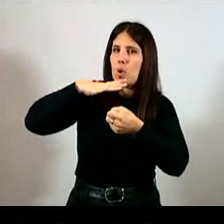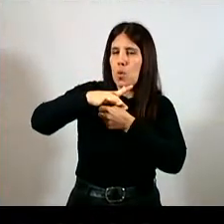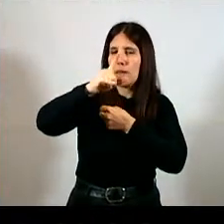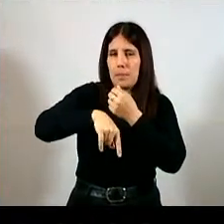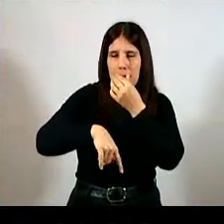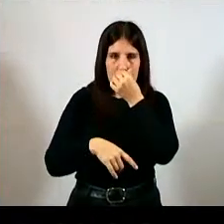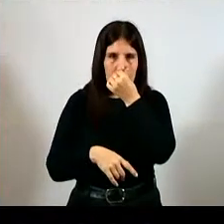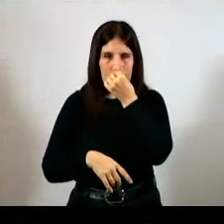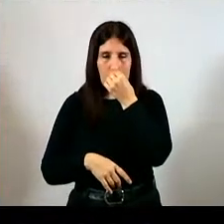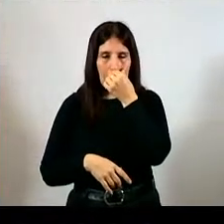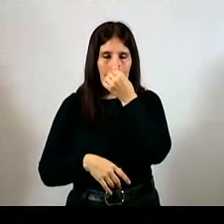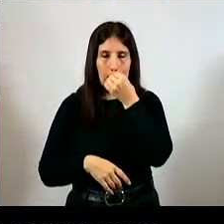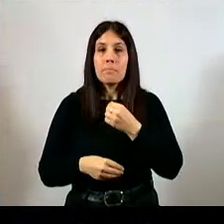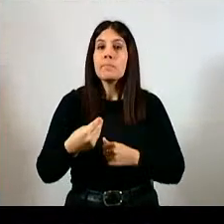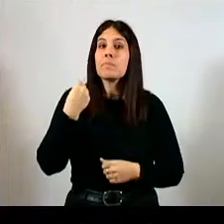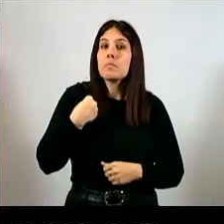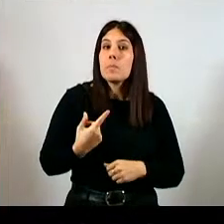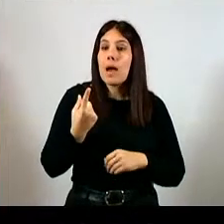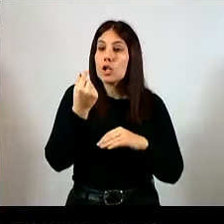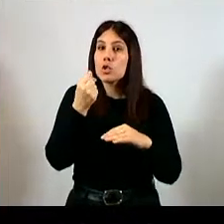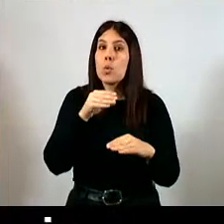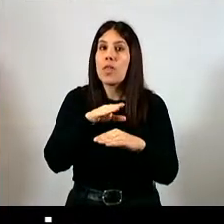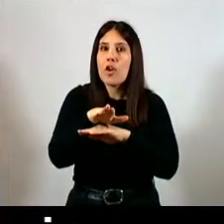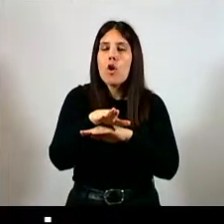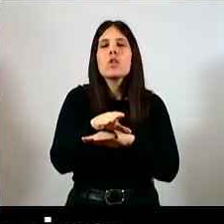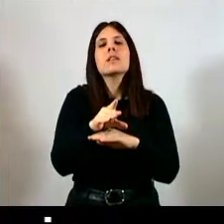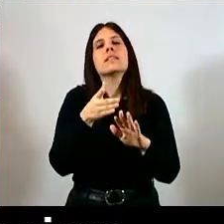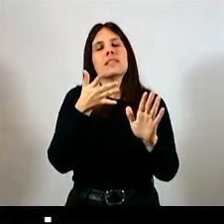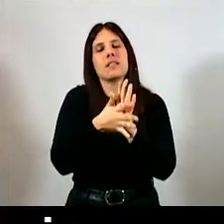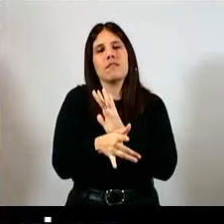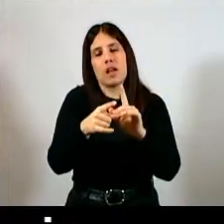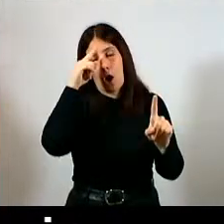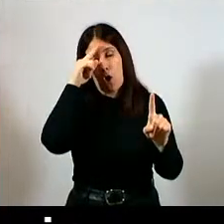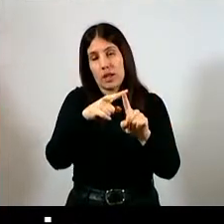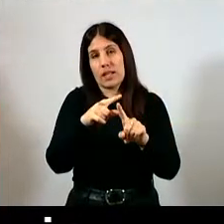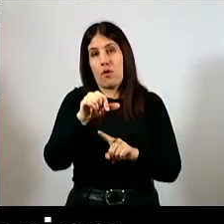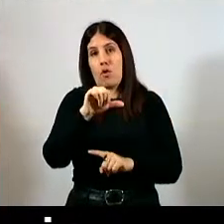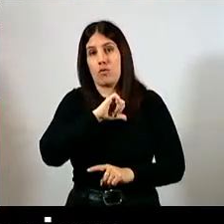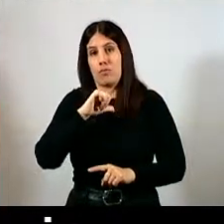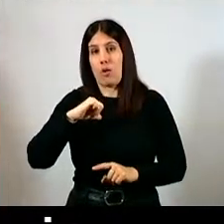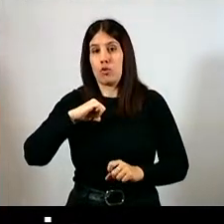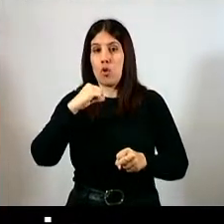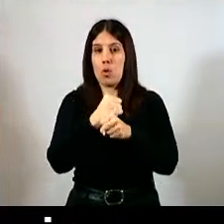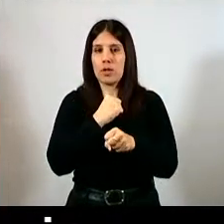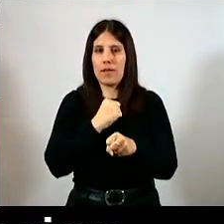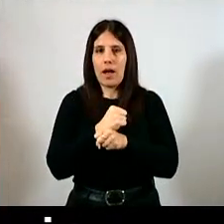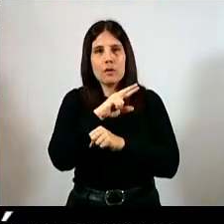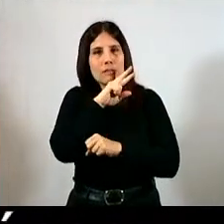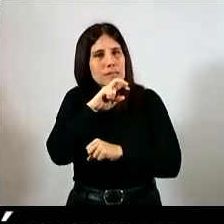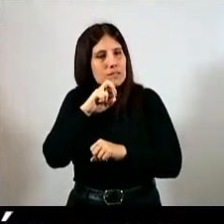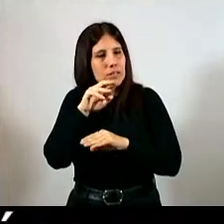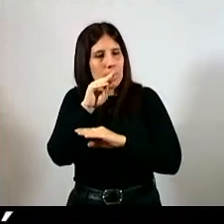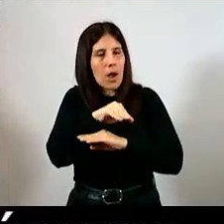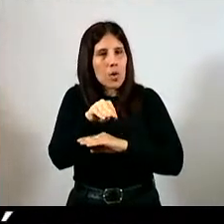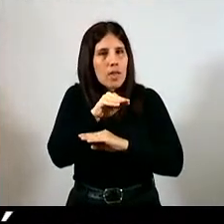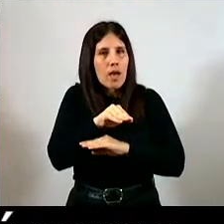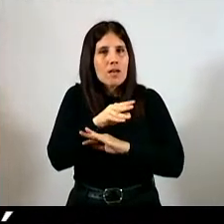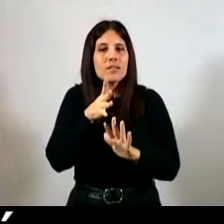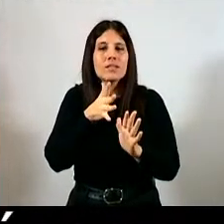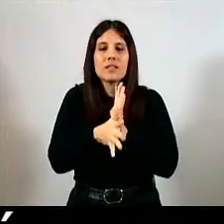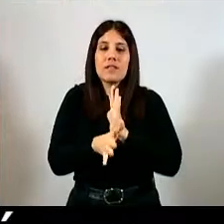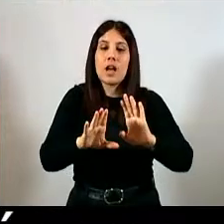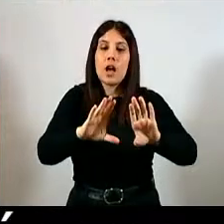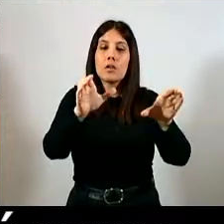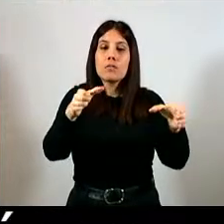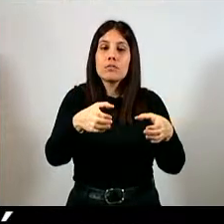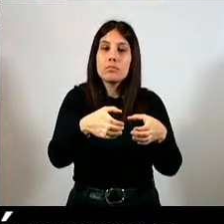Estas subvenciones, que buscan potenciar, mantener y consolidar el empleo autónomo en la región, atenderán prioritariamente a los